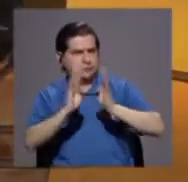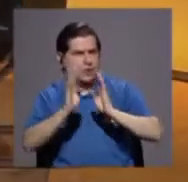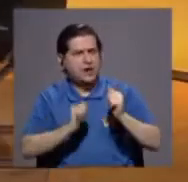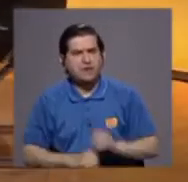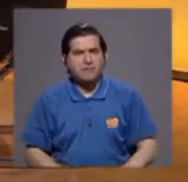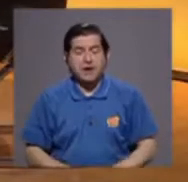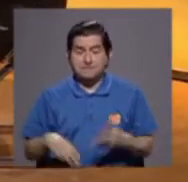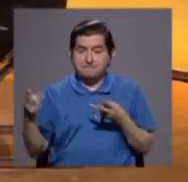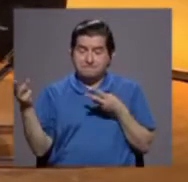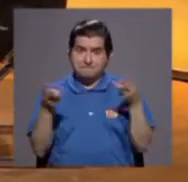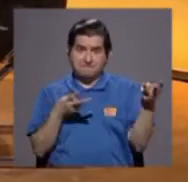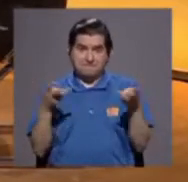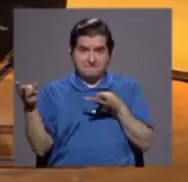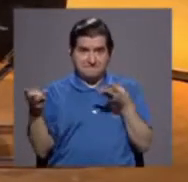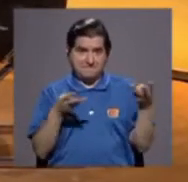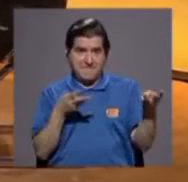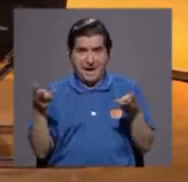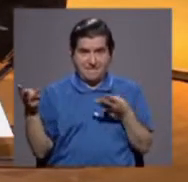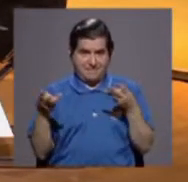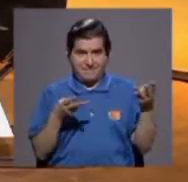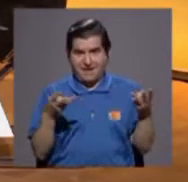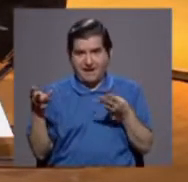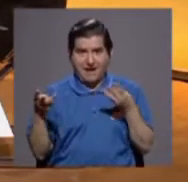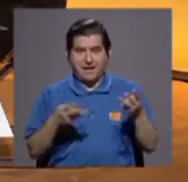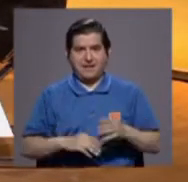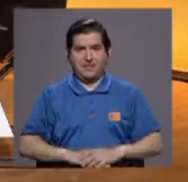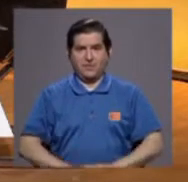el mercado